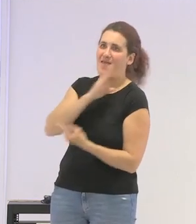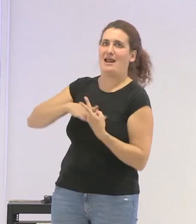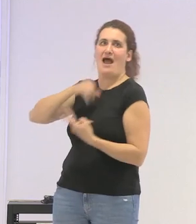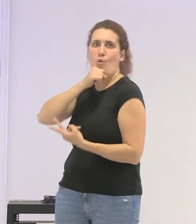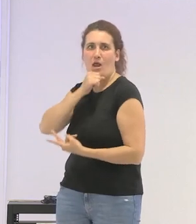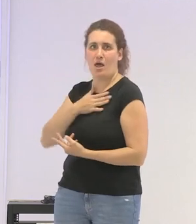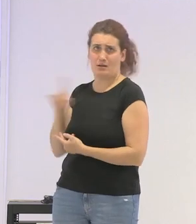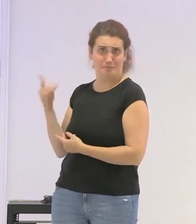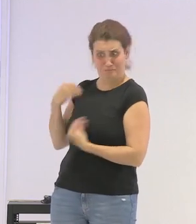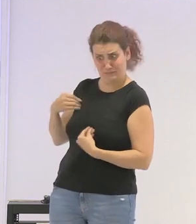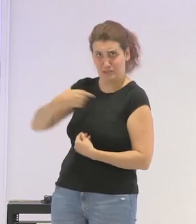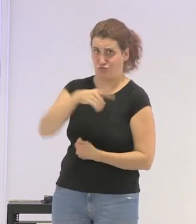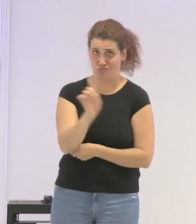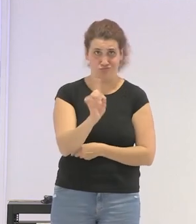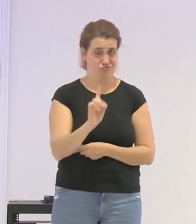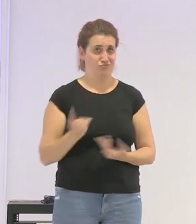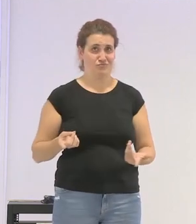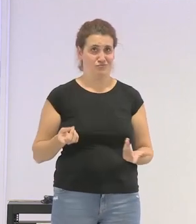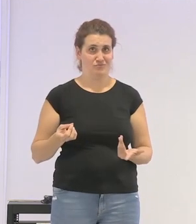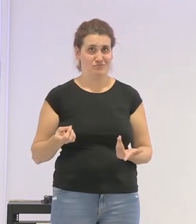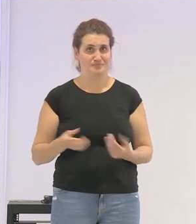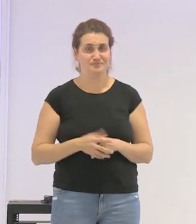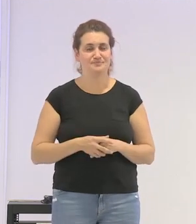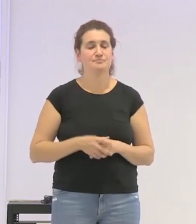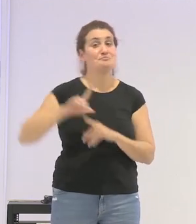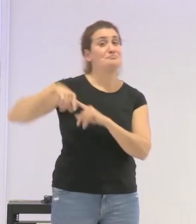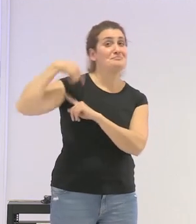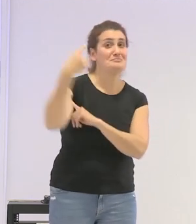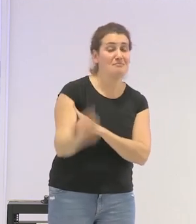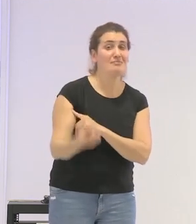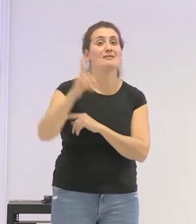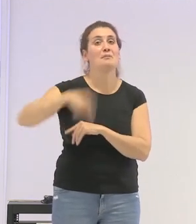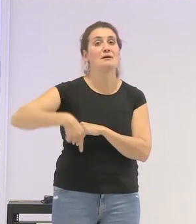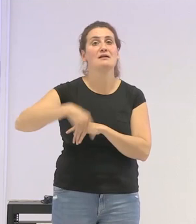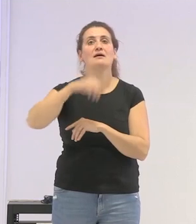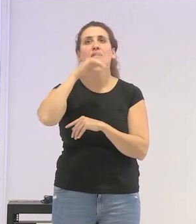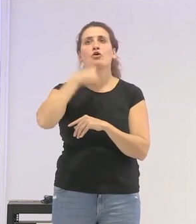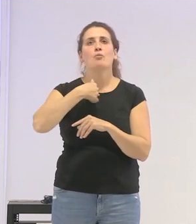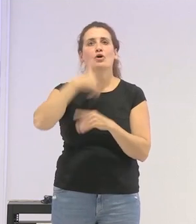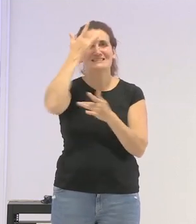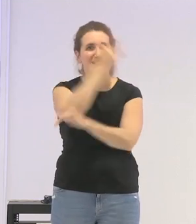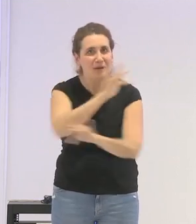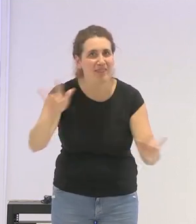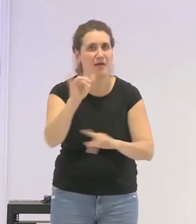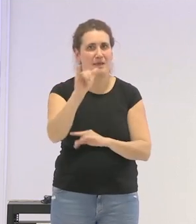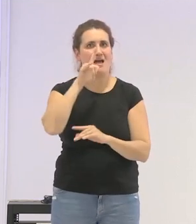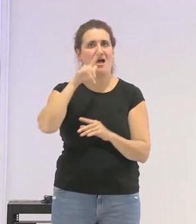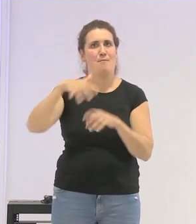son las que yo he tenido, ¿no? Y que luego también pues había invisibilizada una gran cantidad de